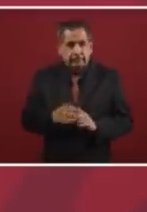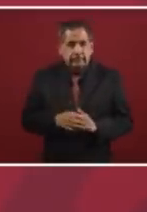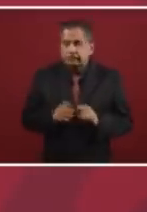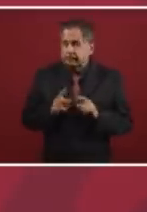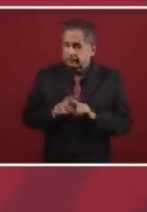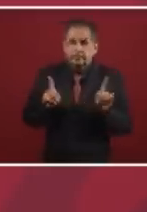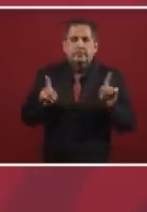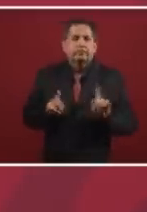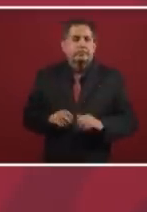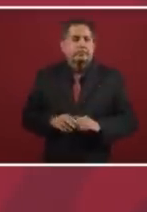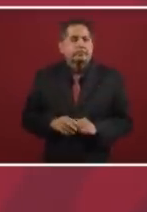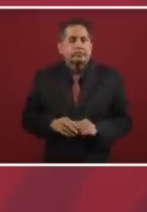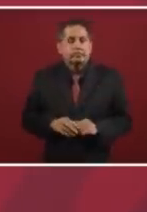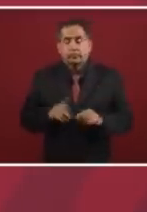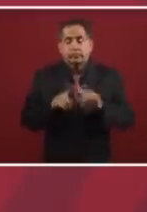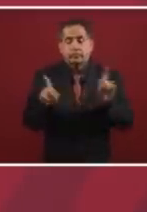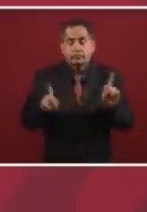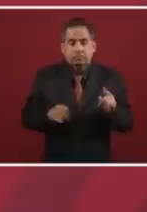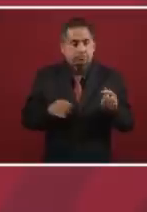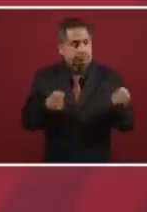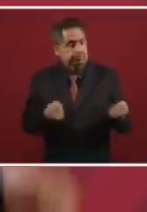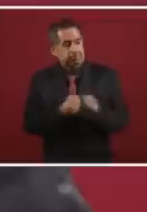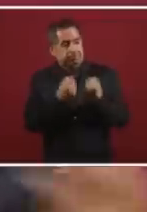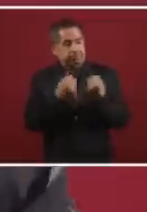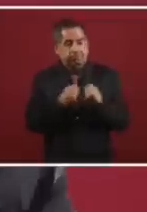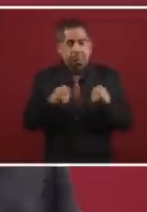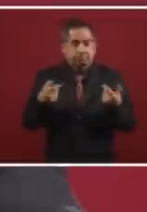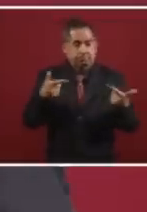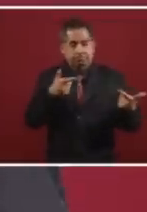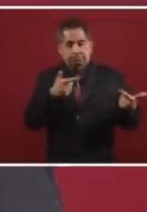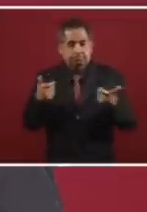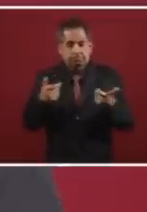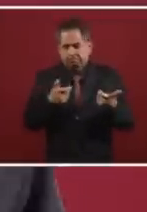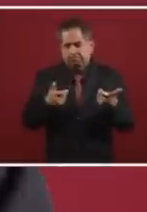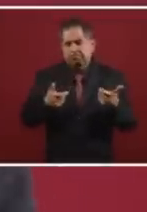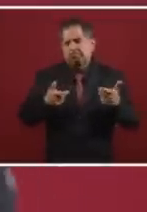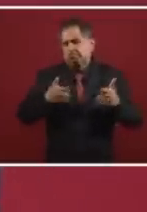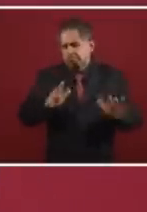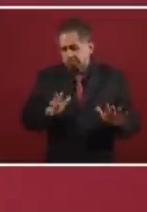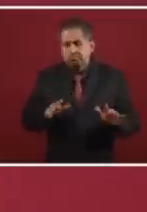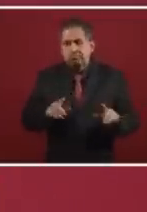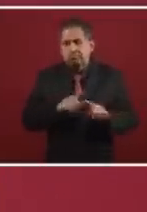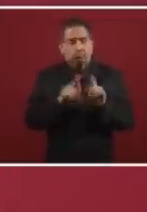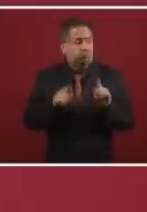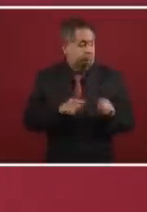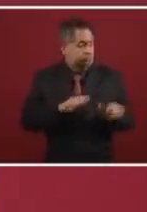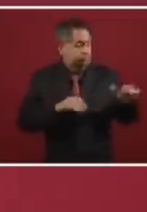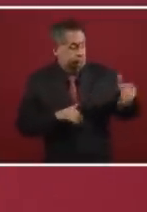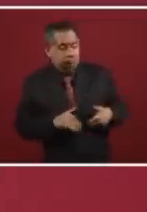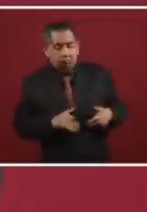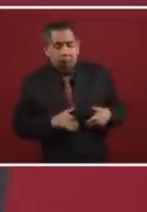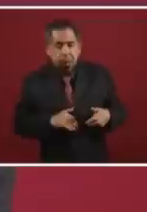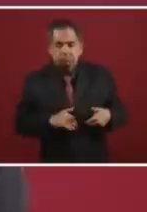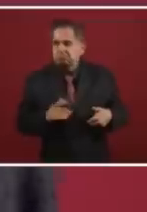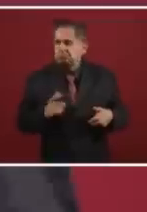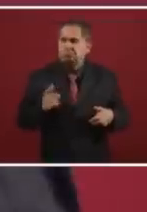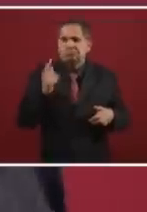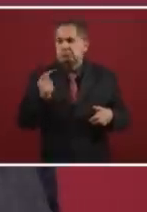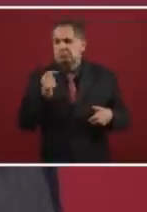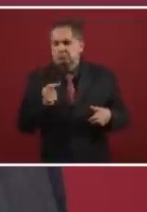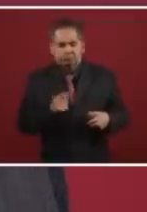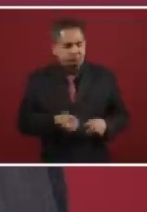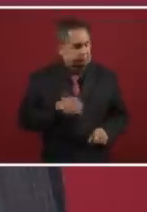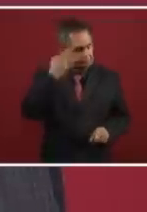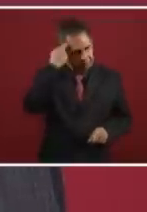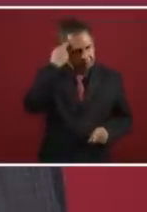distinto no es lo mismo un enfrentamiento así que cuando quedan heridos y se les da